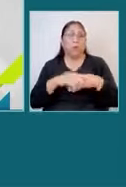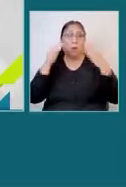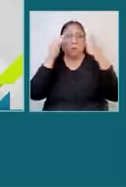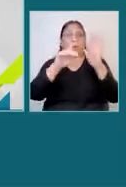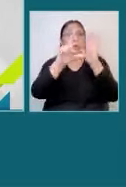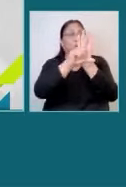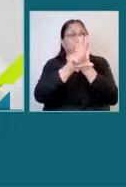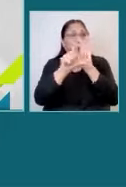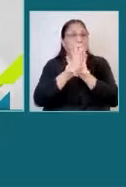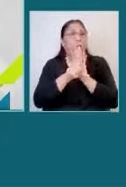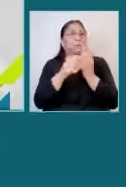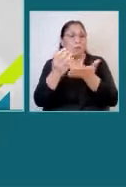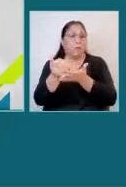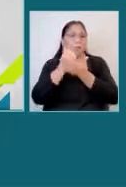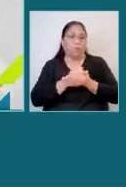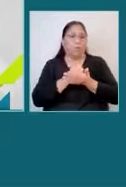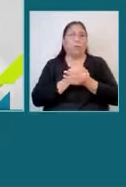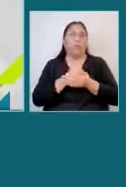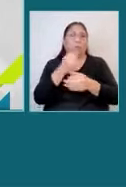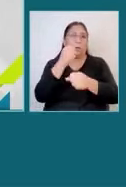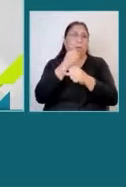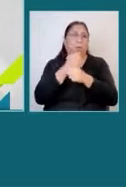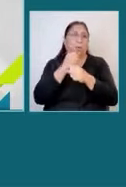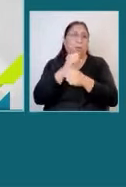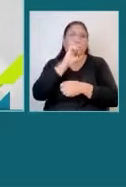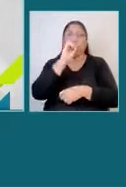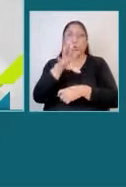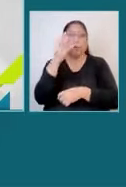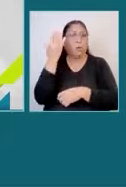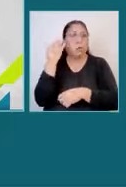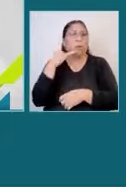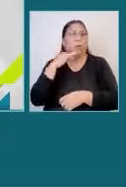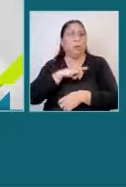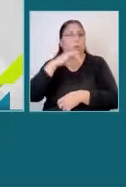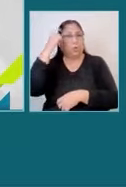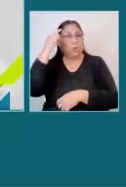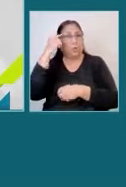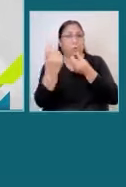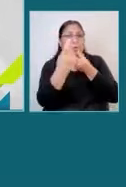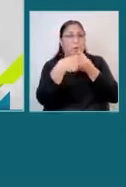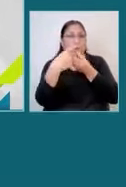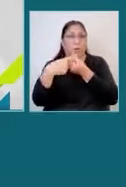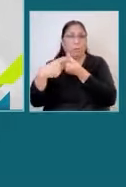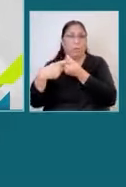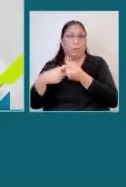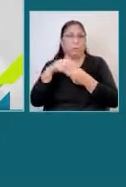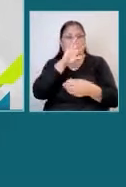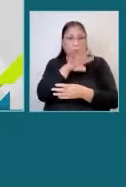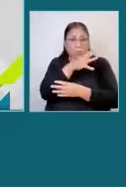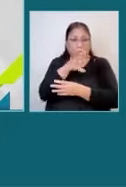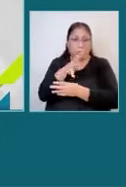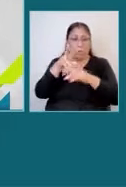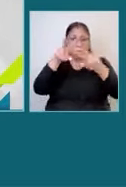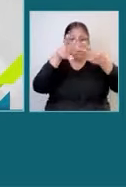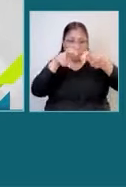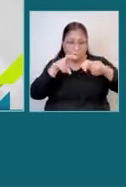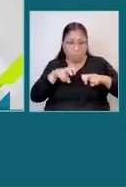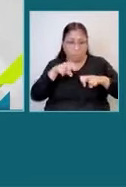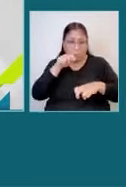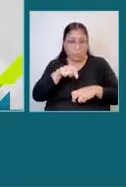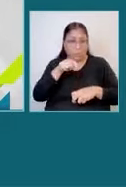que ayudan a conducir su trabajo. Y finalmente, como ya lo mencioné, yo creo que la participación en la agenda de investigación es un